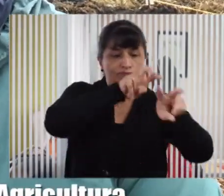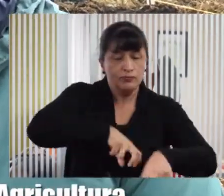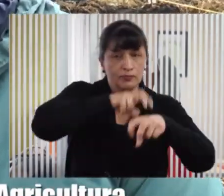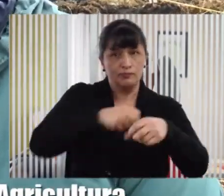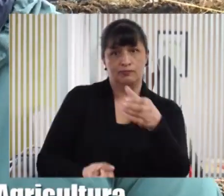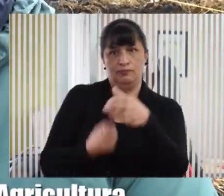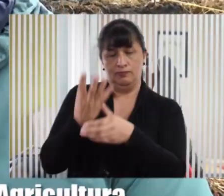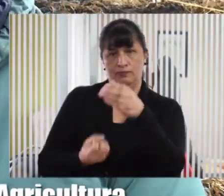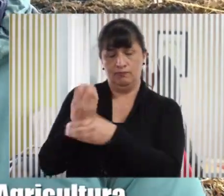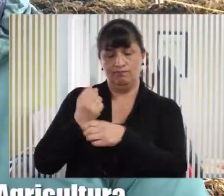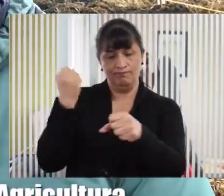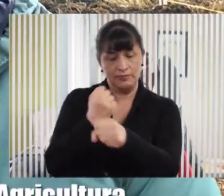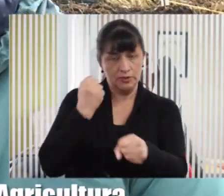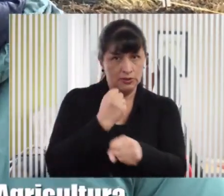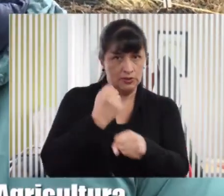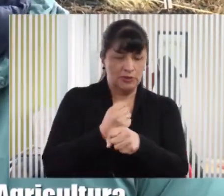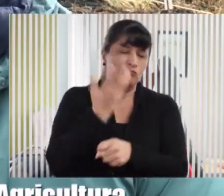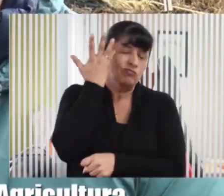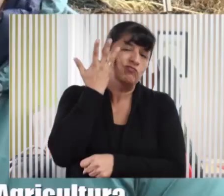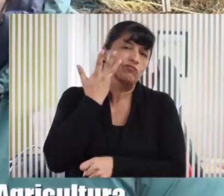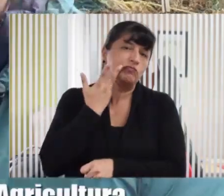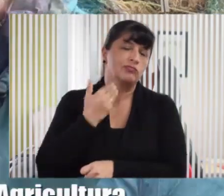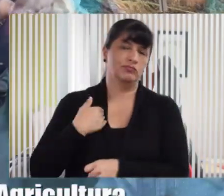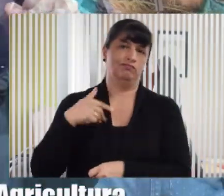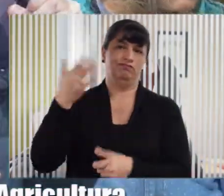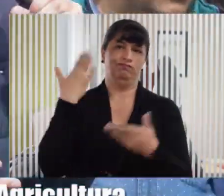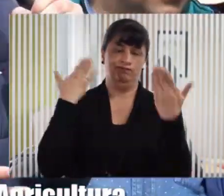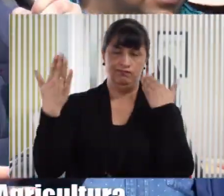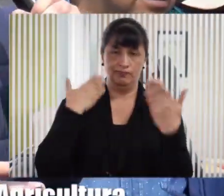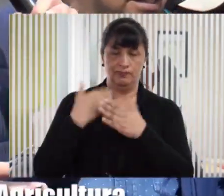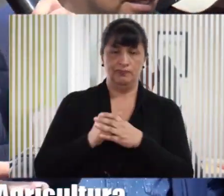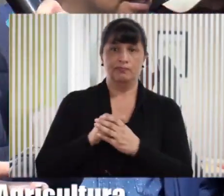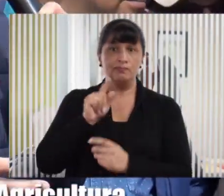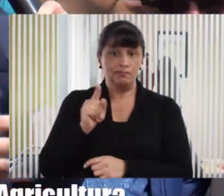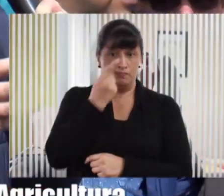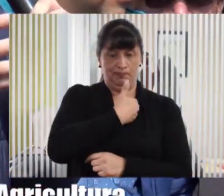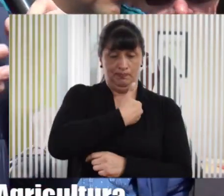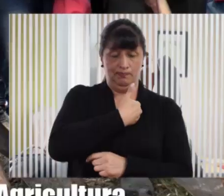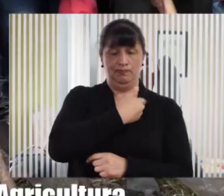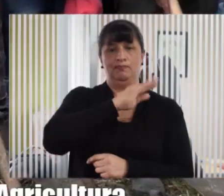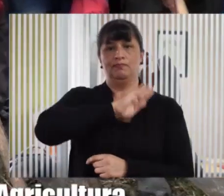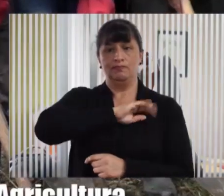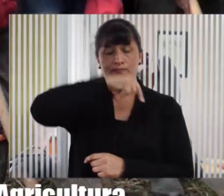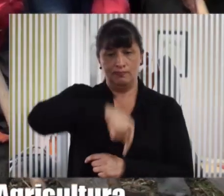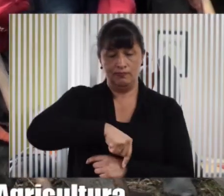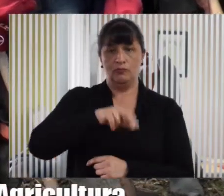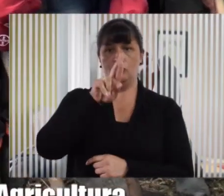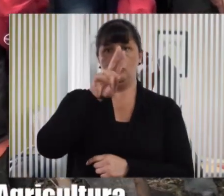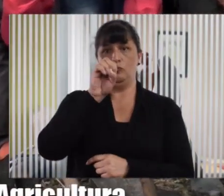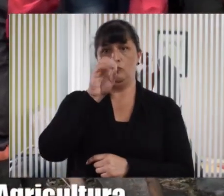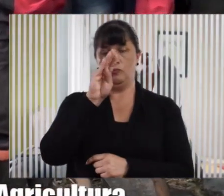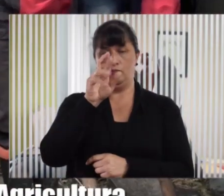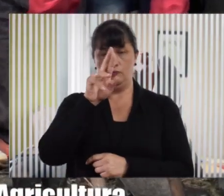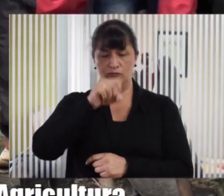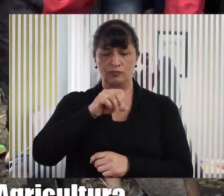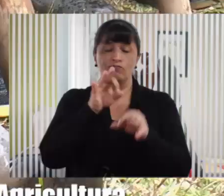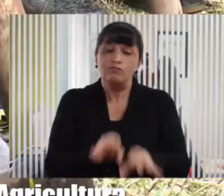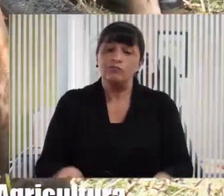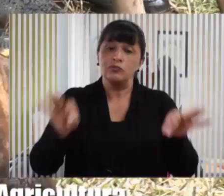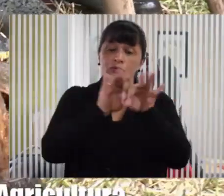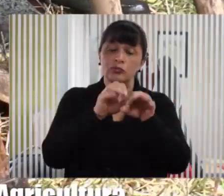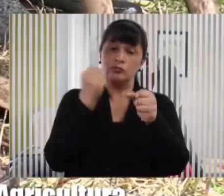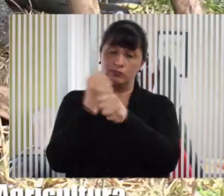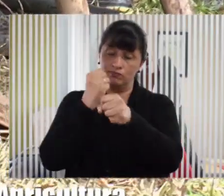de la papa y al trabajo que a diario realizan nuestros campesinos. El primer mandatario, Luis Roberto González Peñalosa, destacó la importancia del